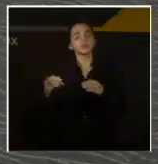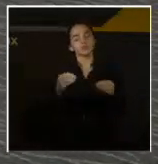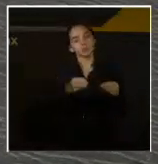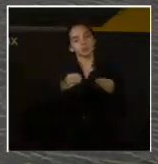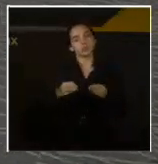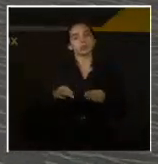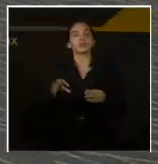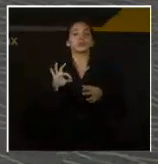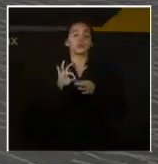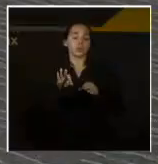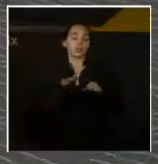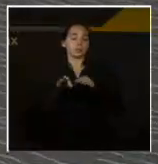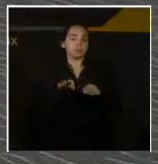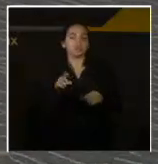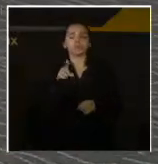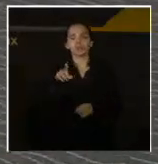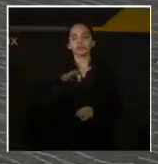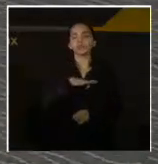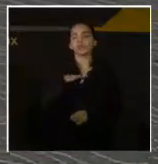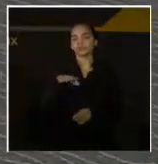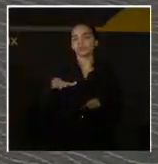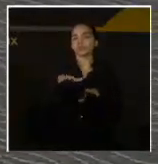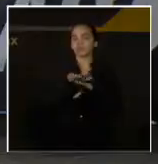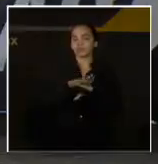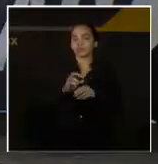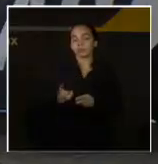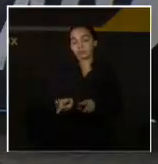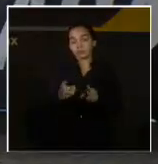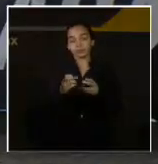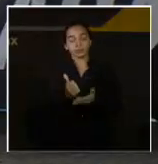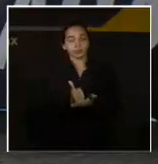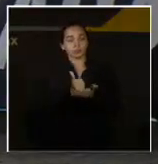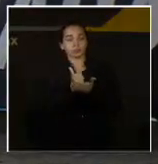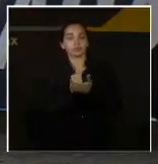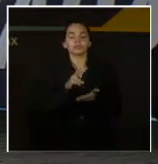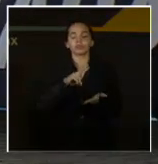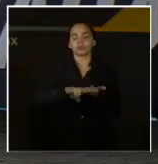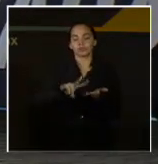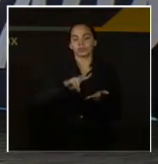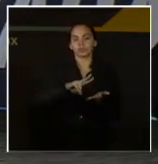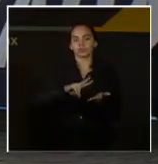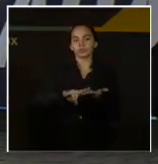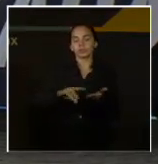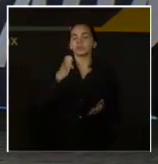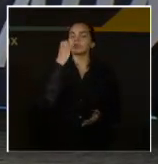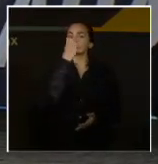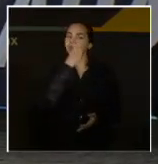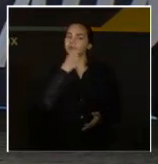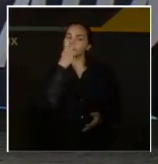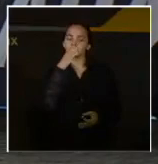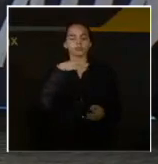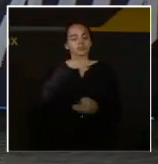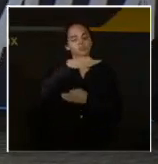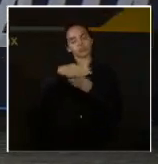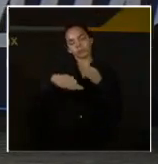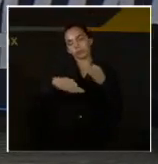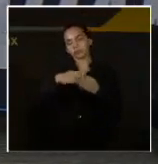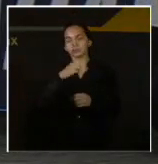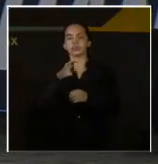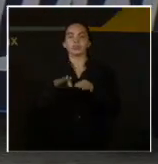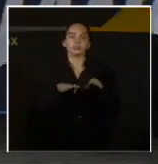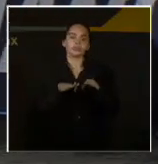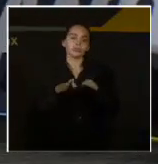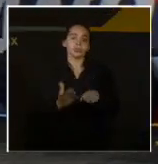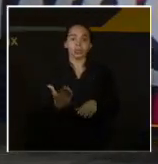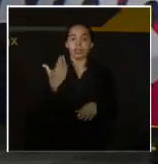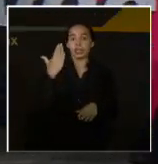Somos una opción en la cual nosotros rescatamos también el valor académico de toda esa experiencia, de todo el trabajo